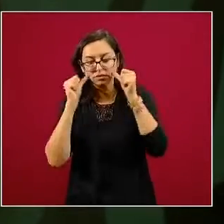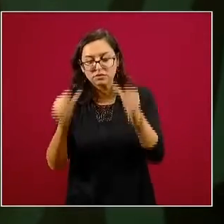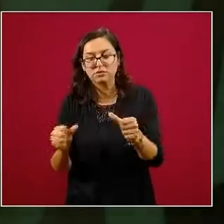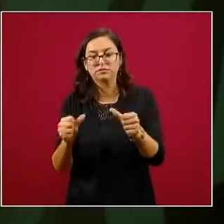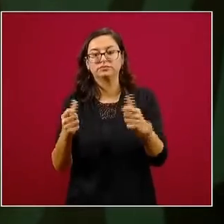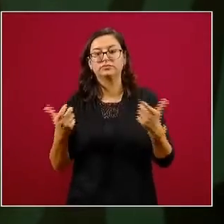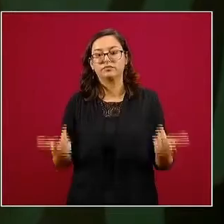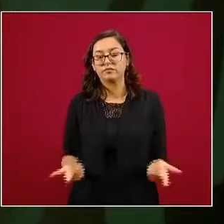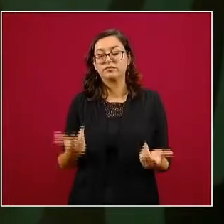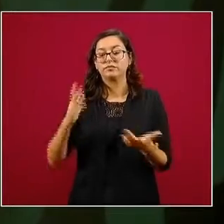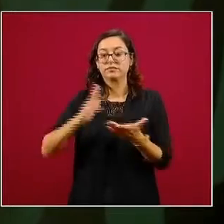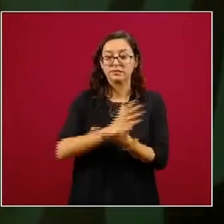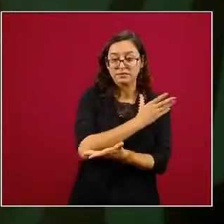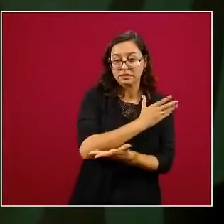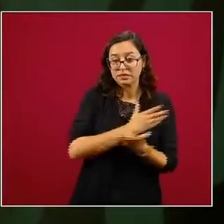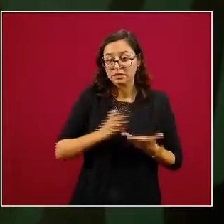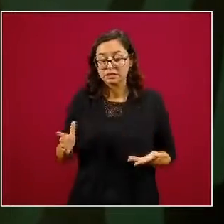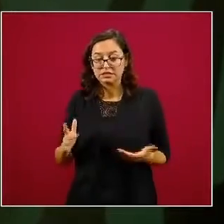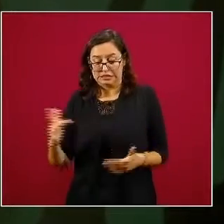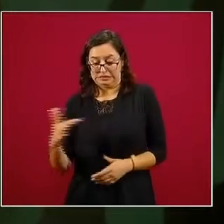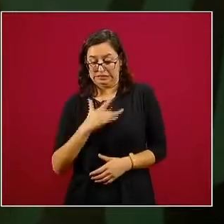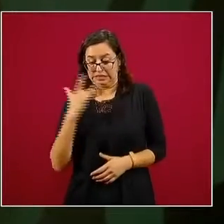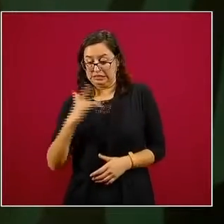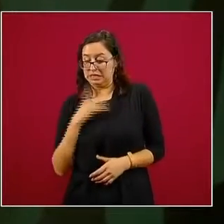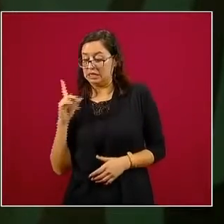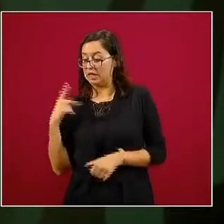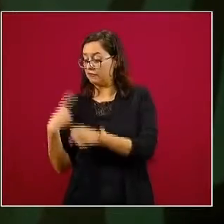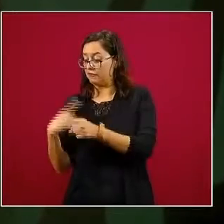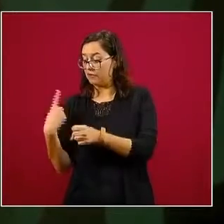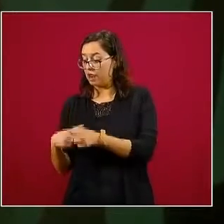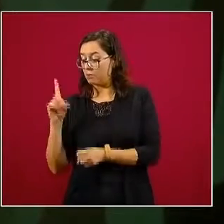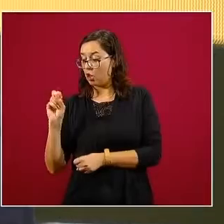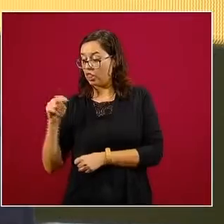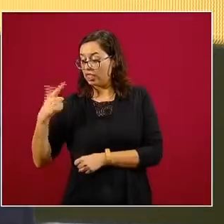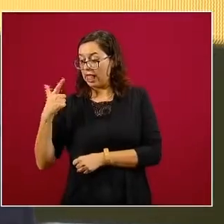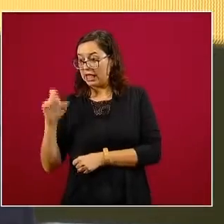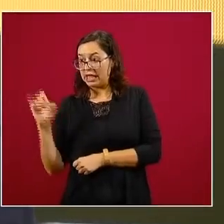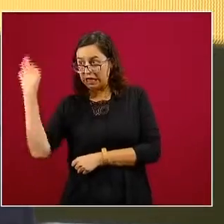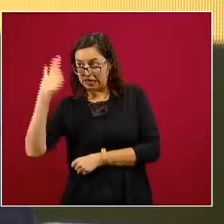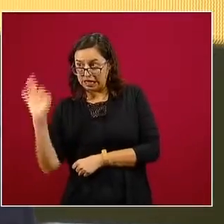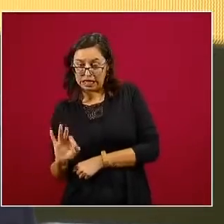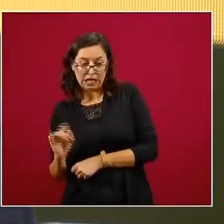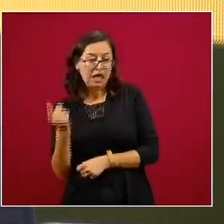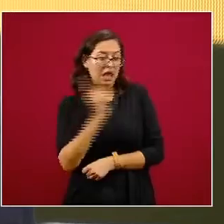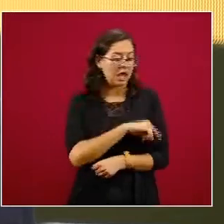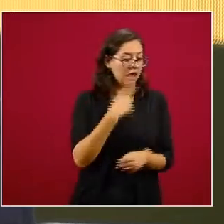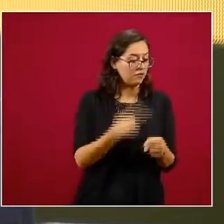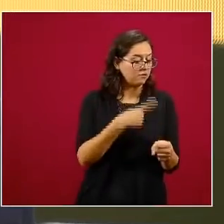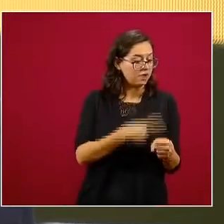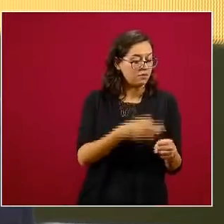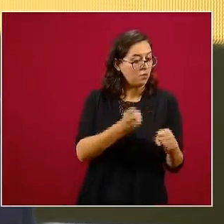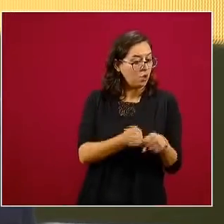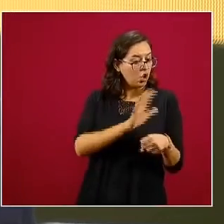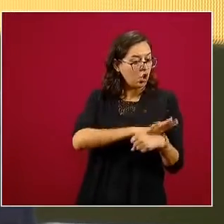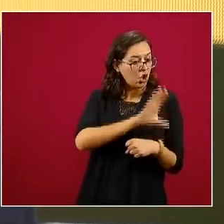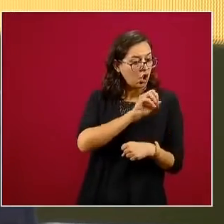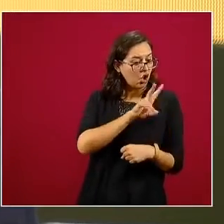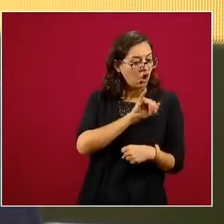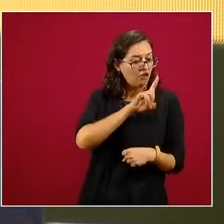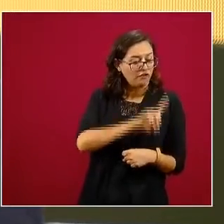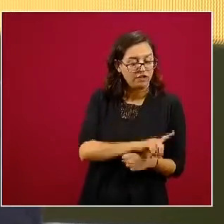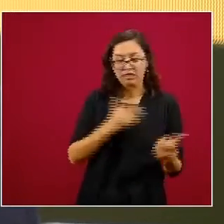atención, es particularmente significativa por tres grandes razones. La primera, porque conjuga este enfoque de atención primaria